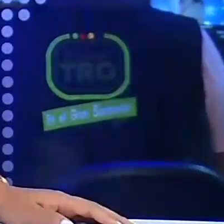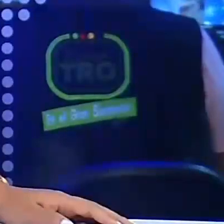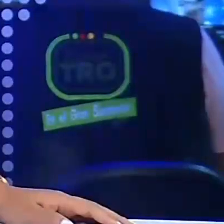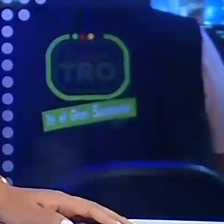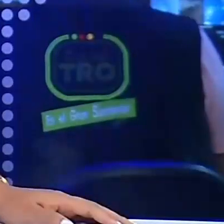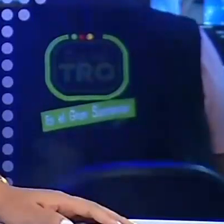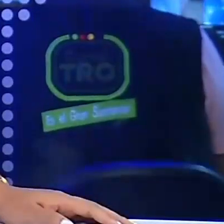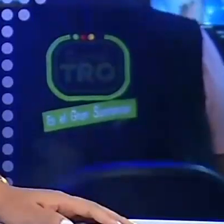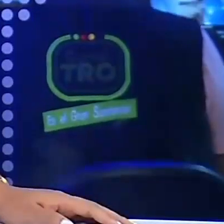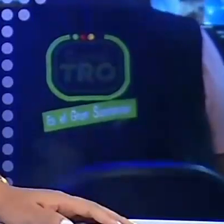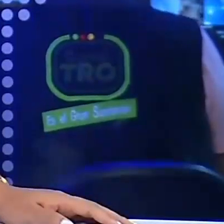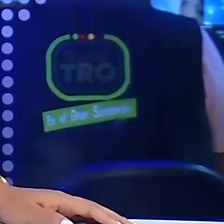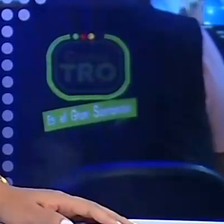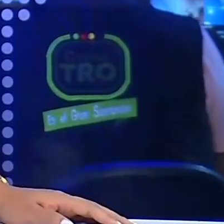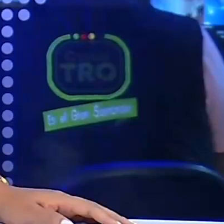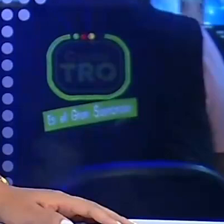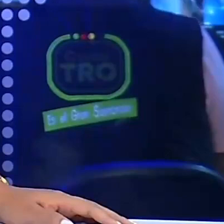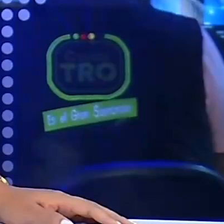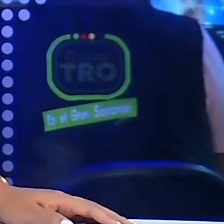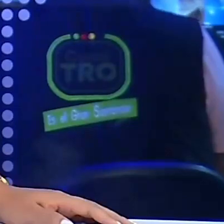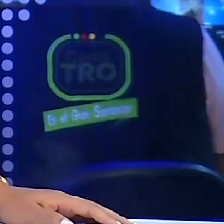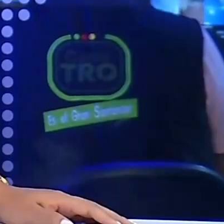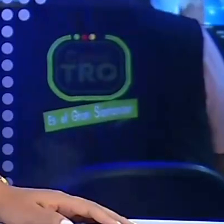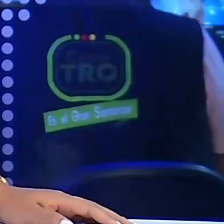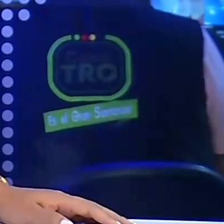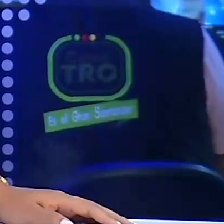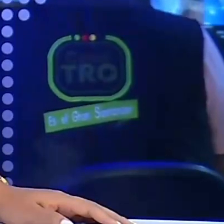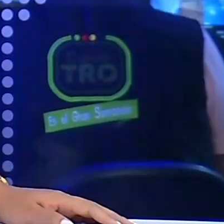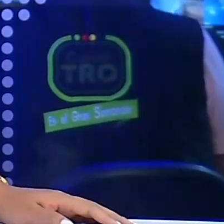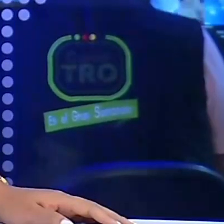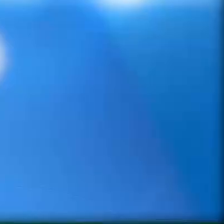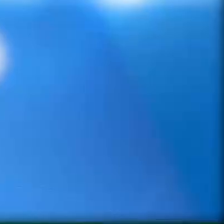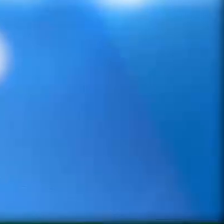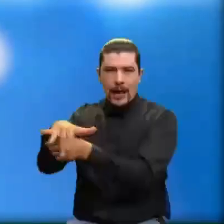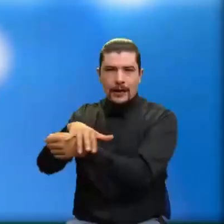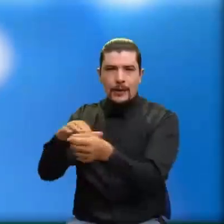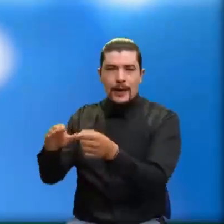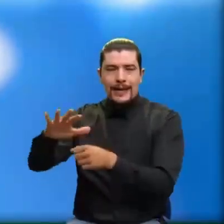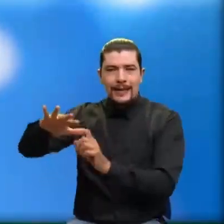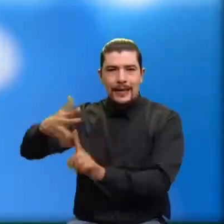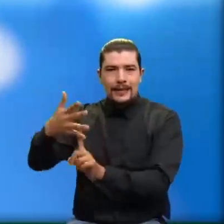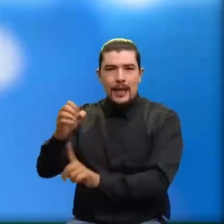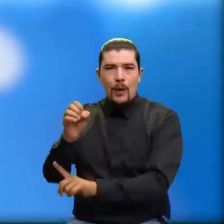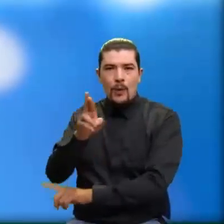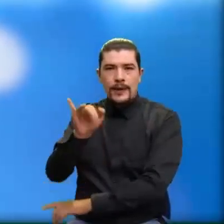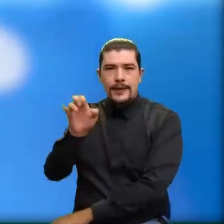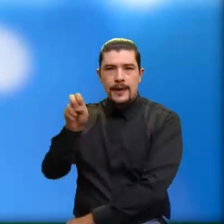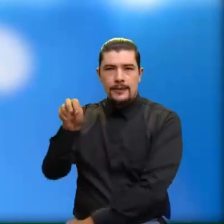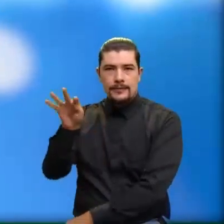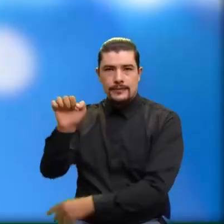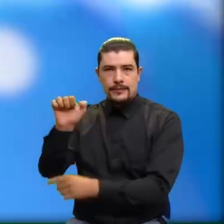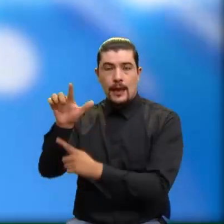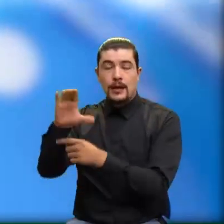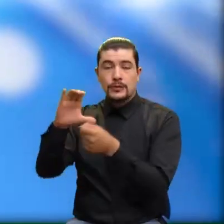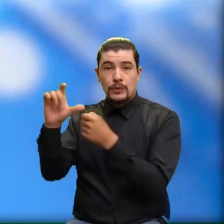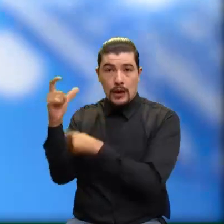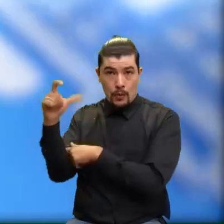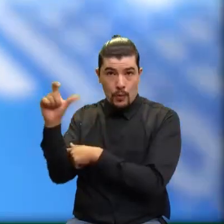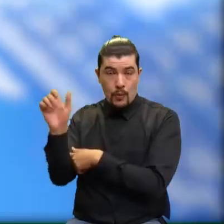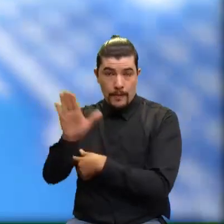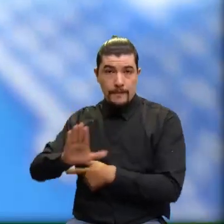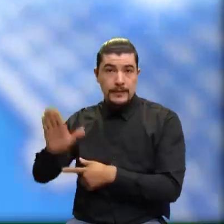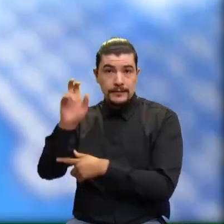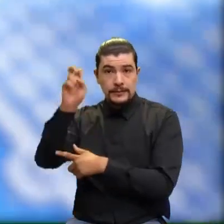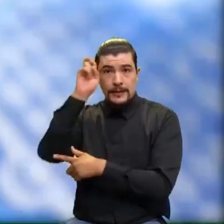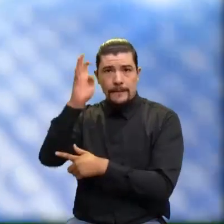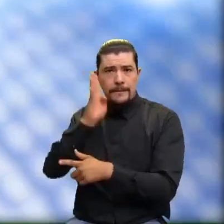a unas imágenes enviadas por nuestros televidentes en el sector de Quinta Oriental, en Cúcuta, norte de Santander, porque sucedió precisamente